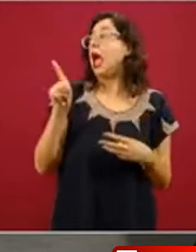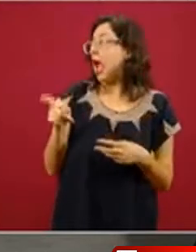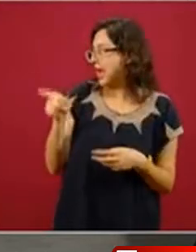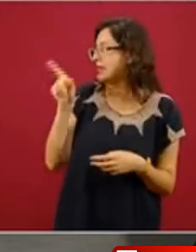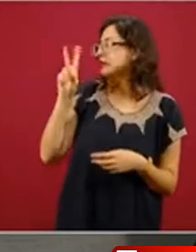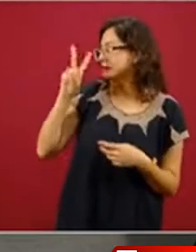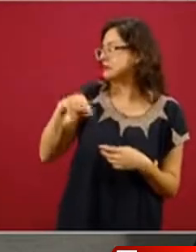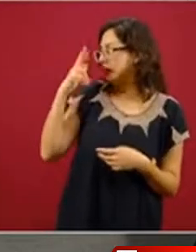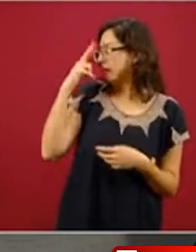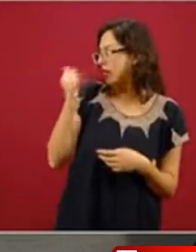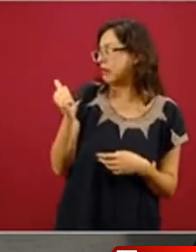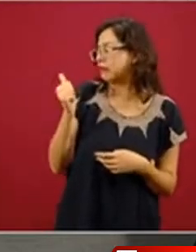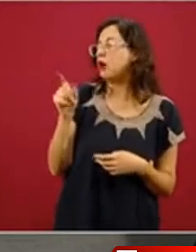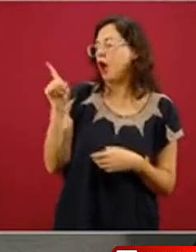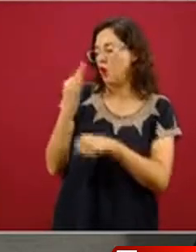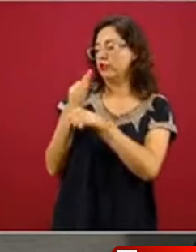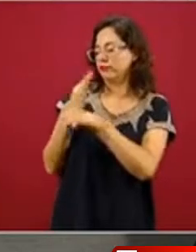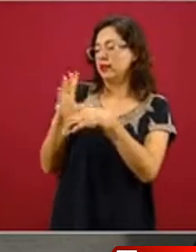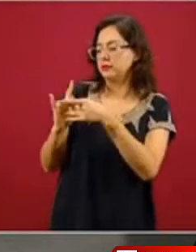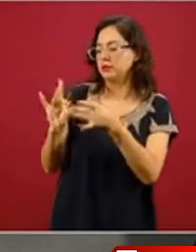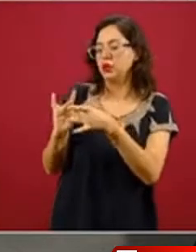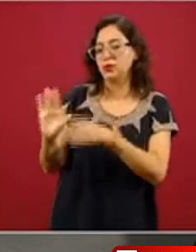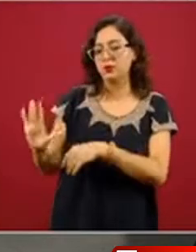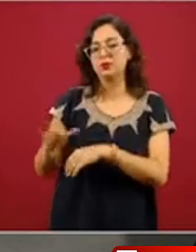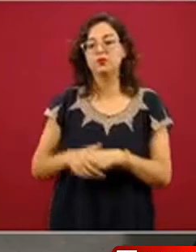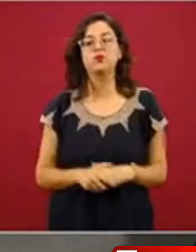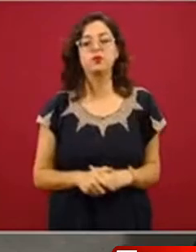Gracias. ¿Qué tal, adelante, doctor? Carlos, Doctor Alomía,